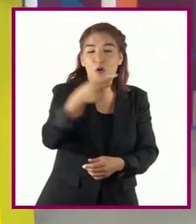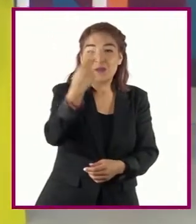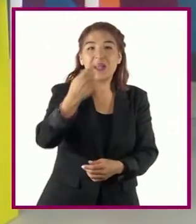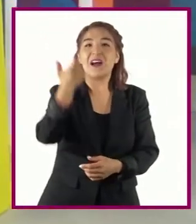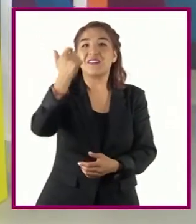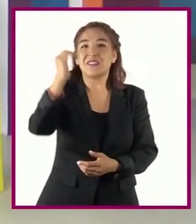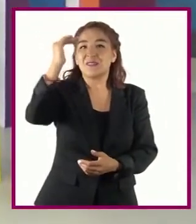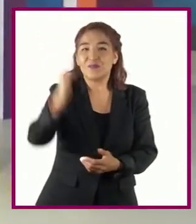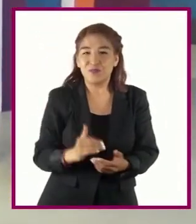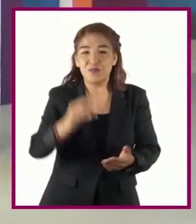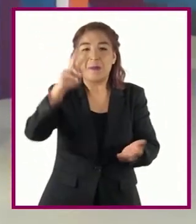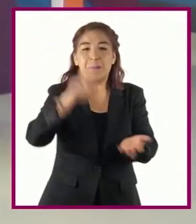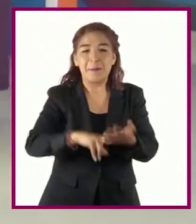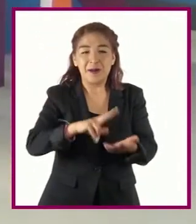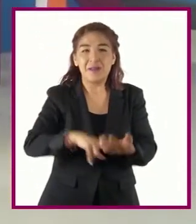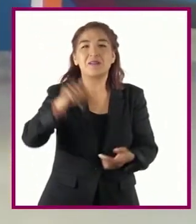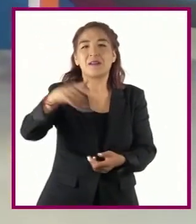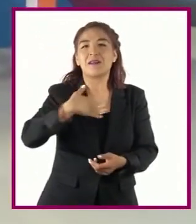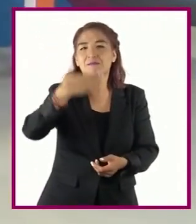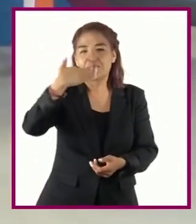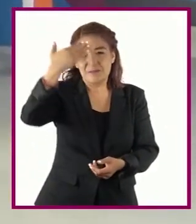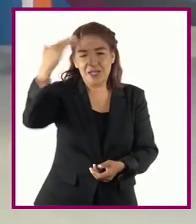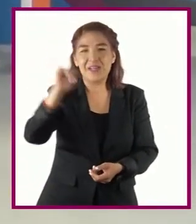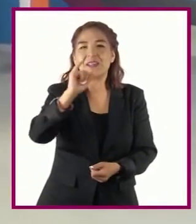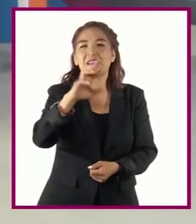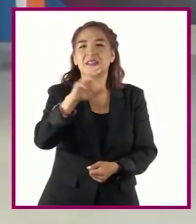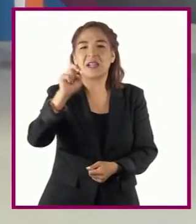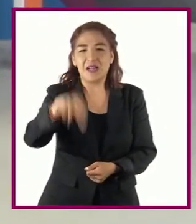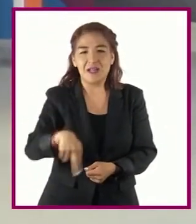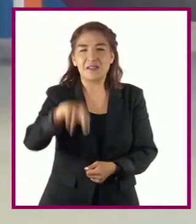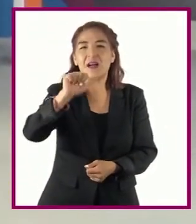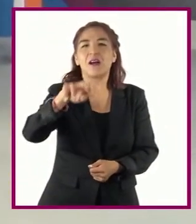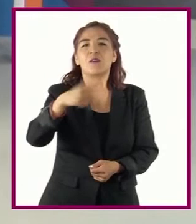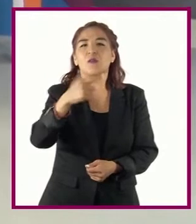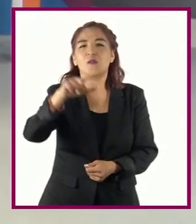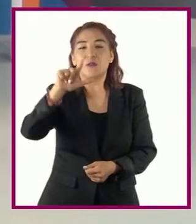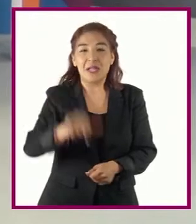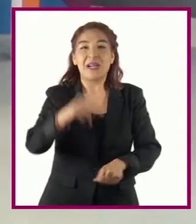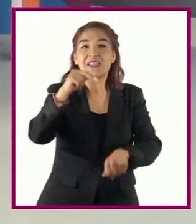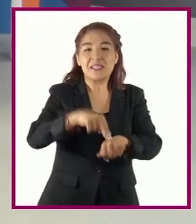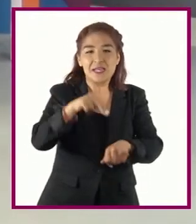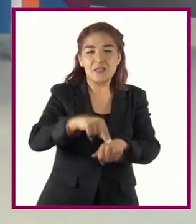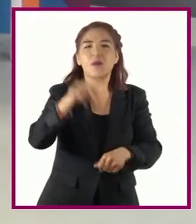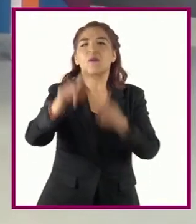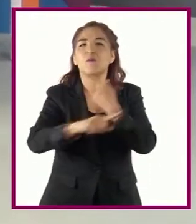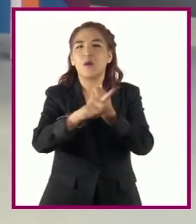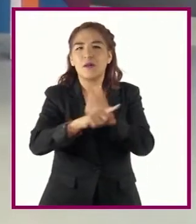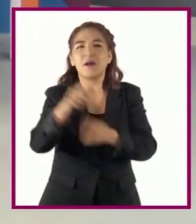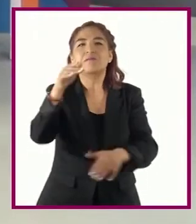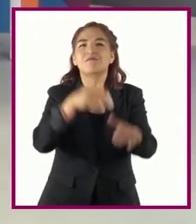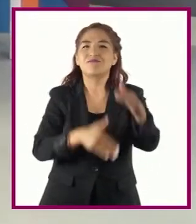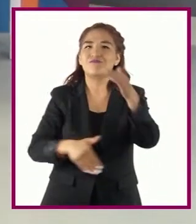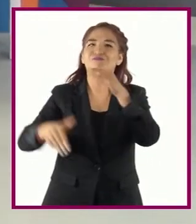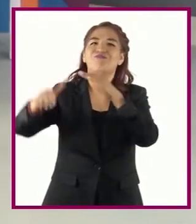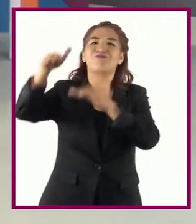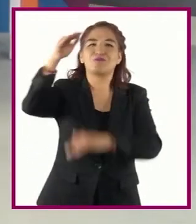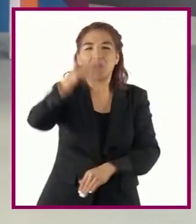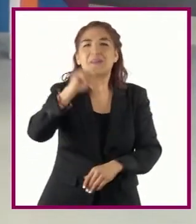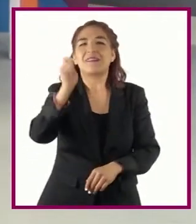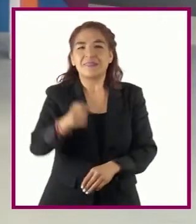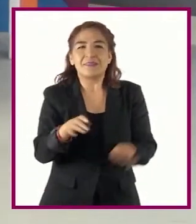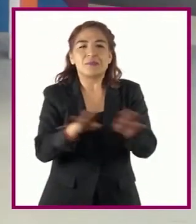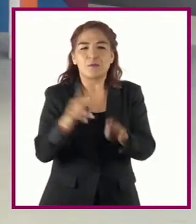control de territorios como Irán, Angola, Mozambique y Nicaragua, hicieron posible el ascenso al poder a una